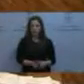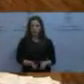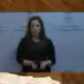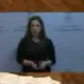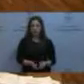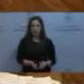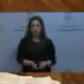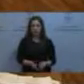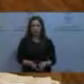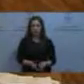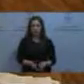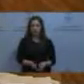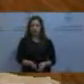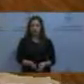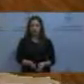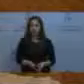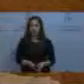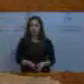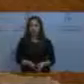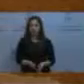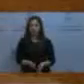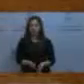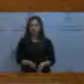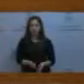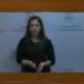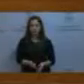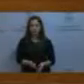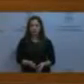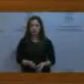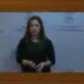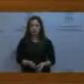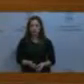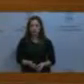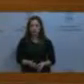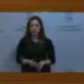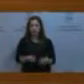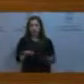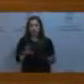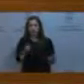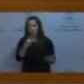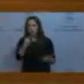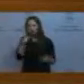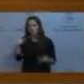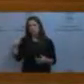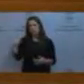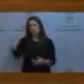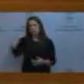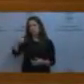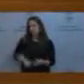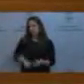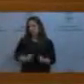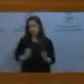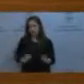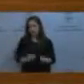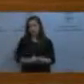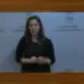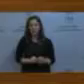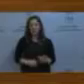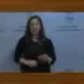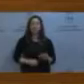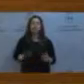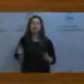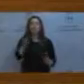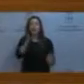Será por Perres, que diría un clásico. érase una vez,